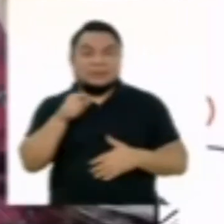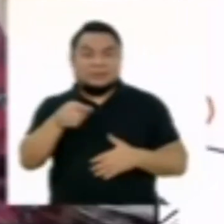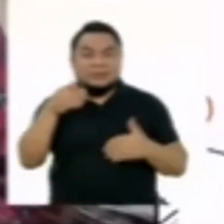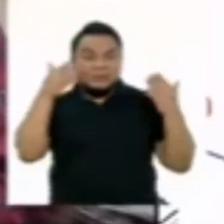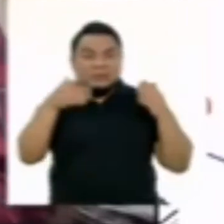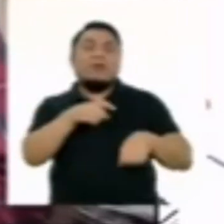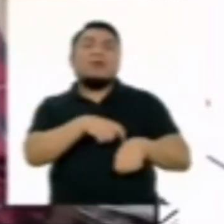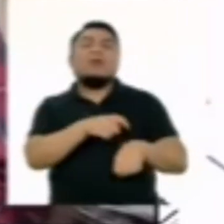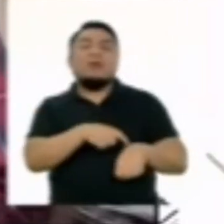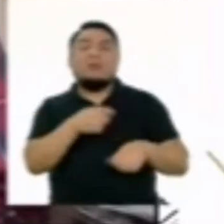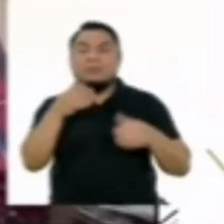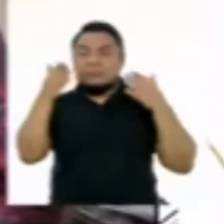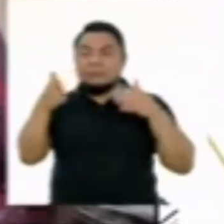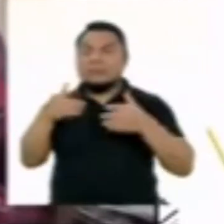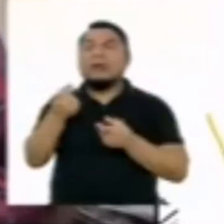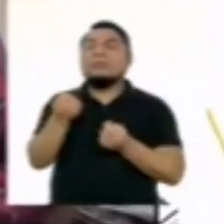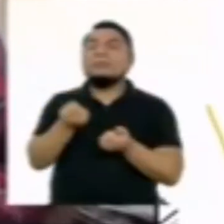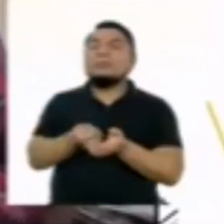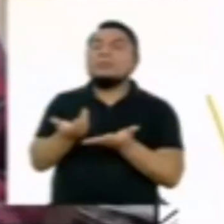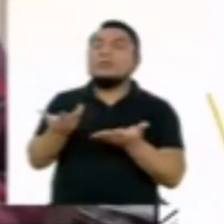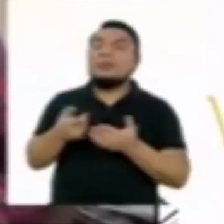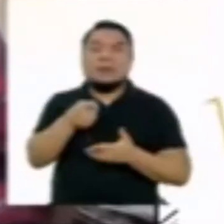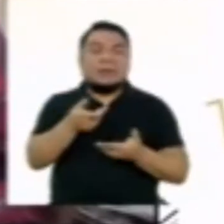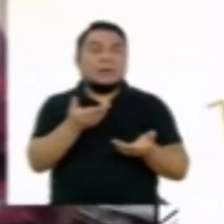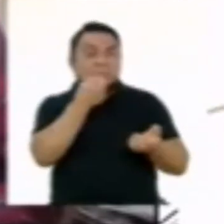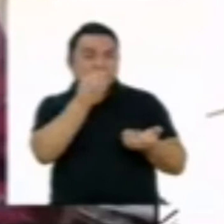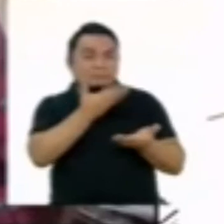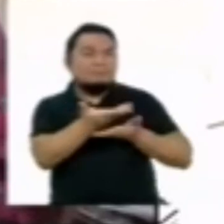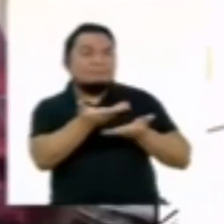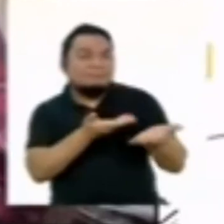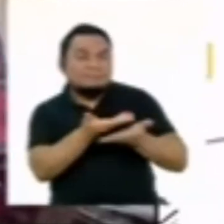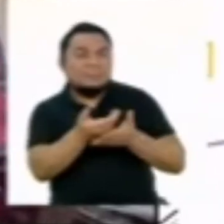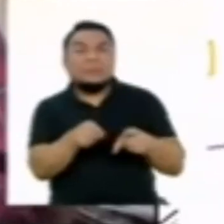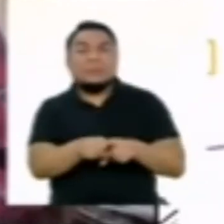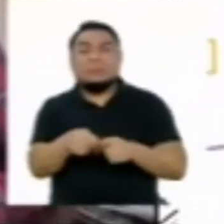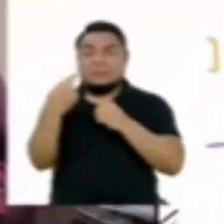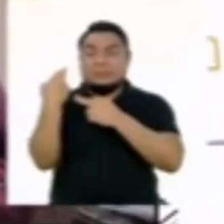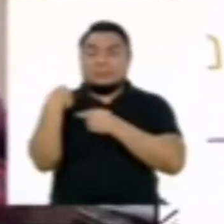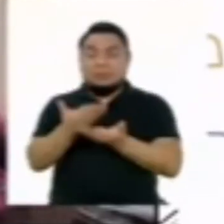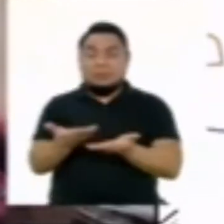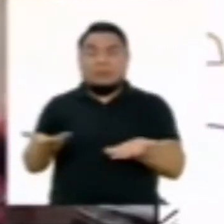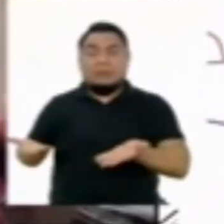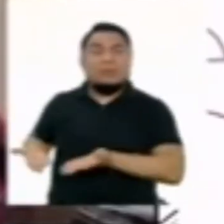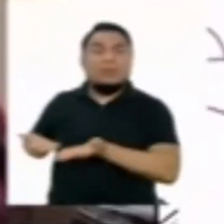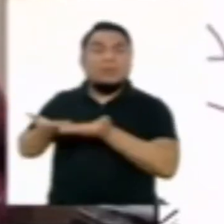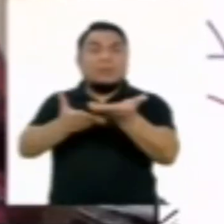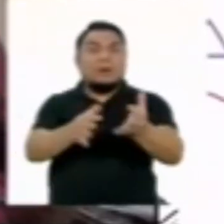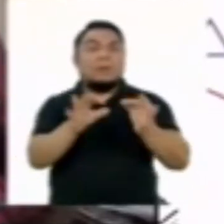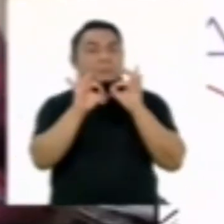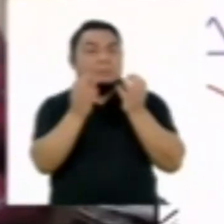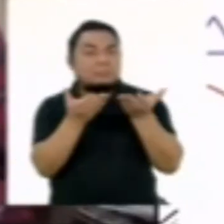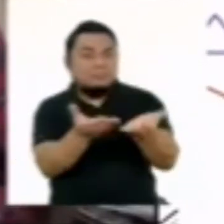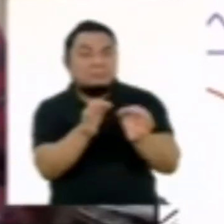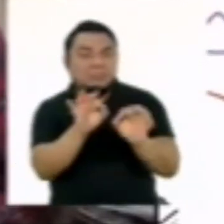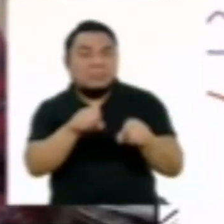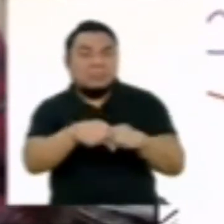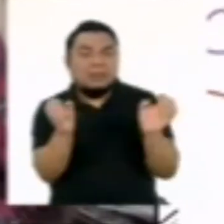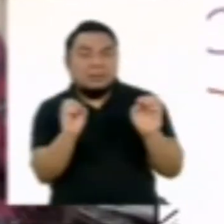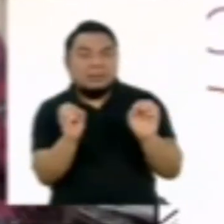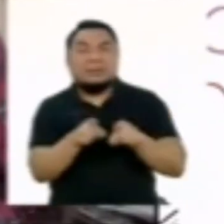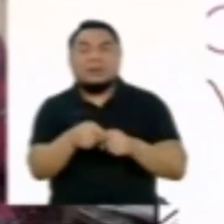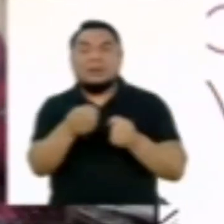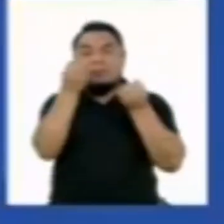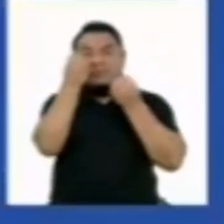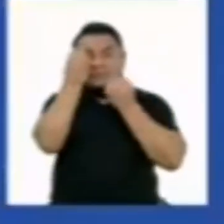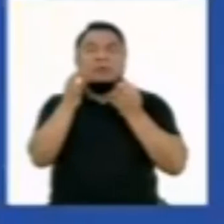se fijen en los horarios, que se fijen en los precios, que atiendan bien, que se encarguen de que los productos lleguen en buen estado y que nos den